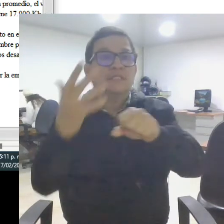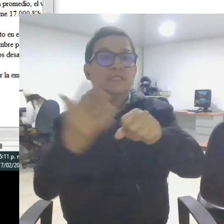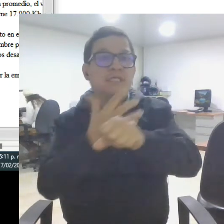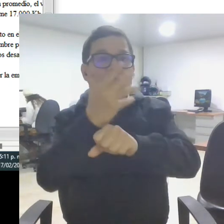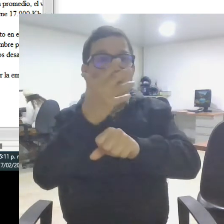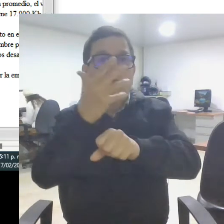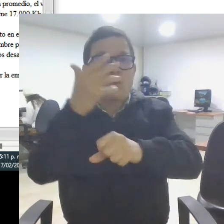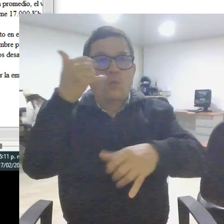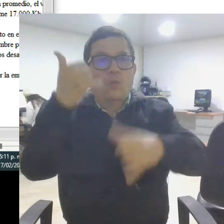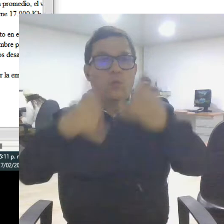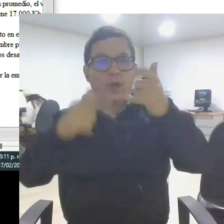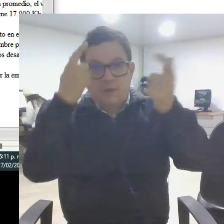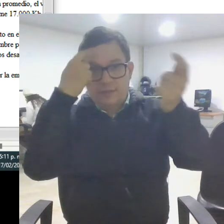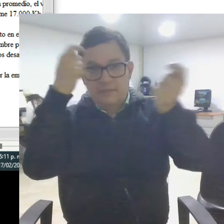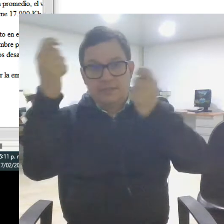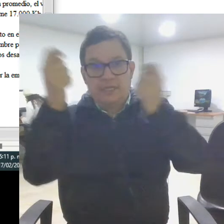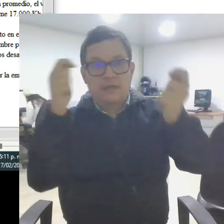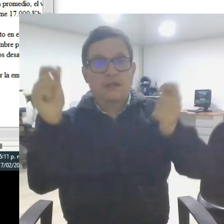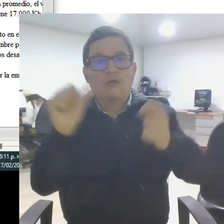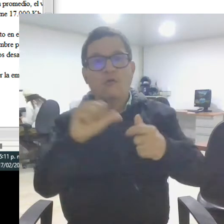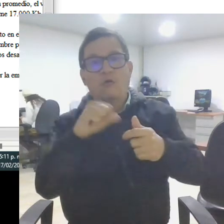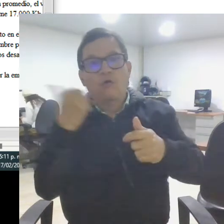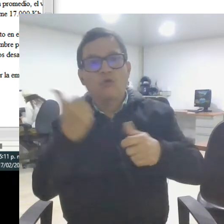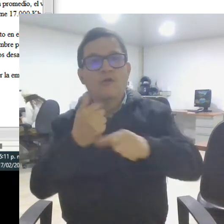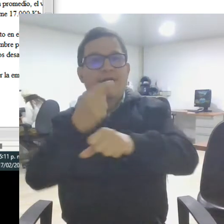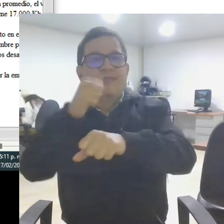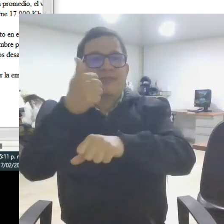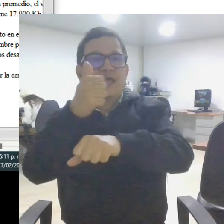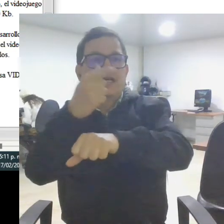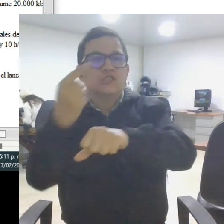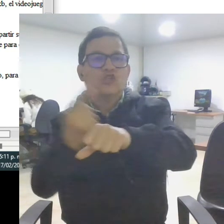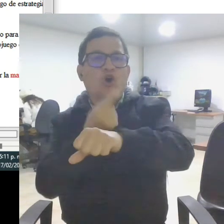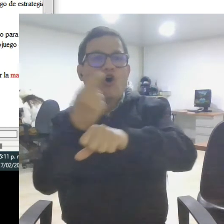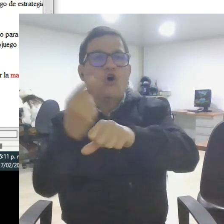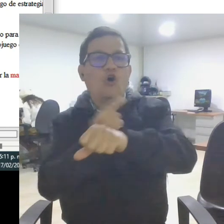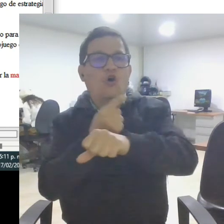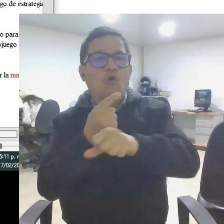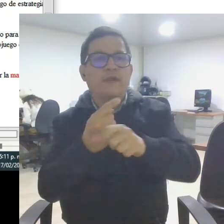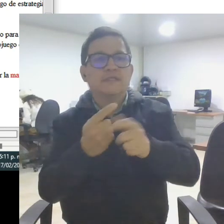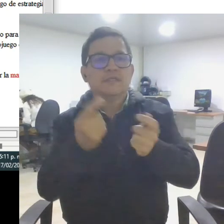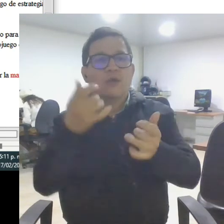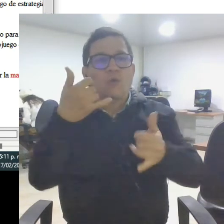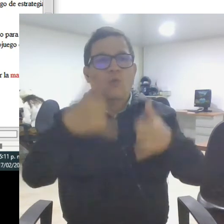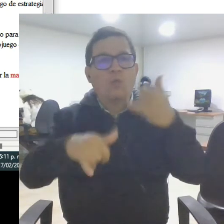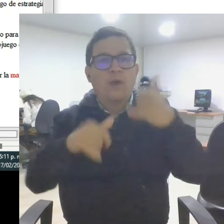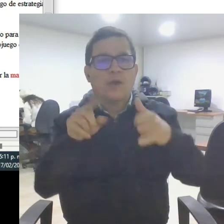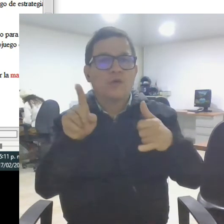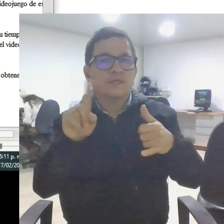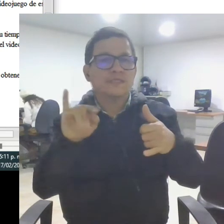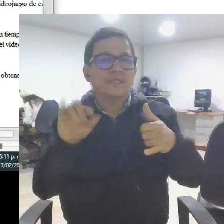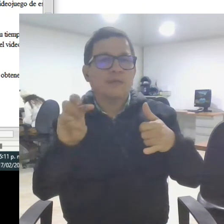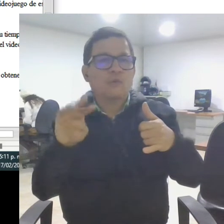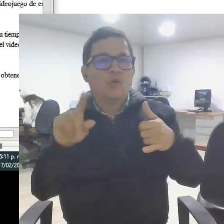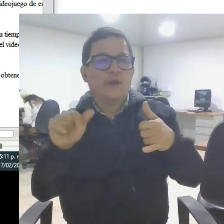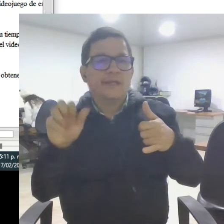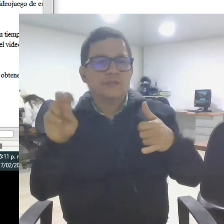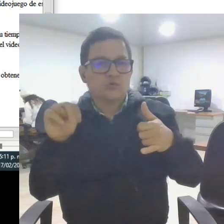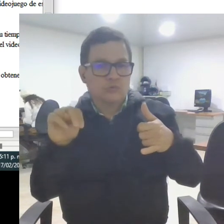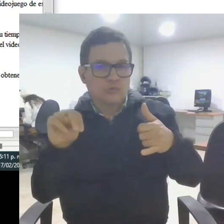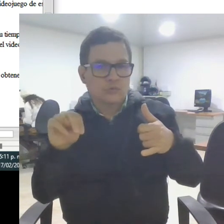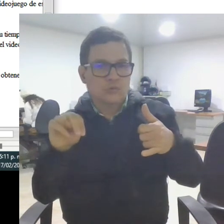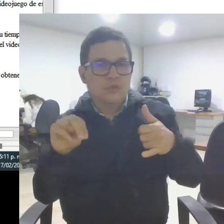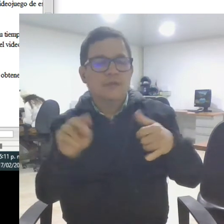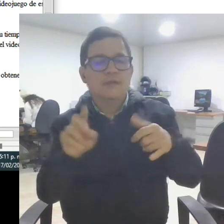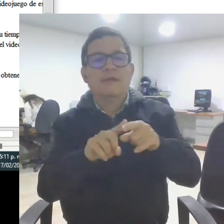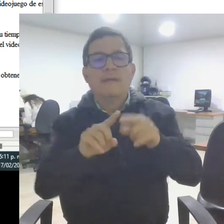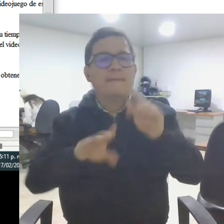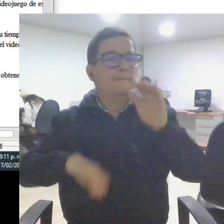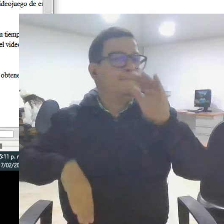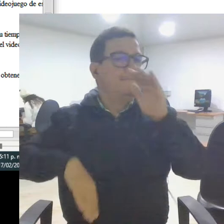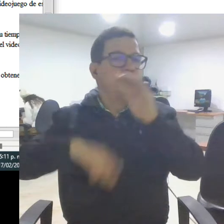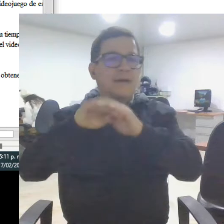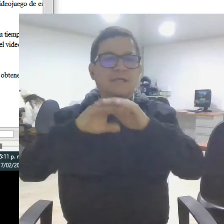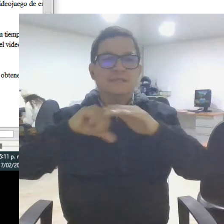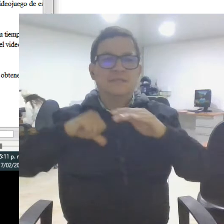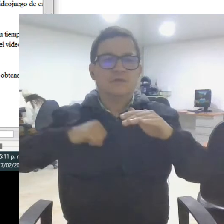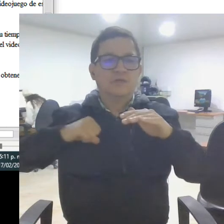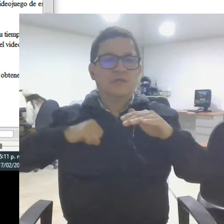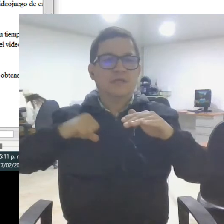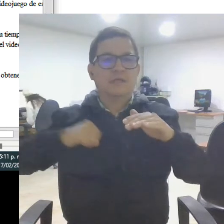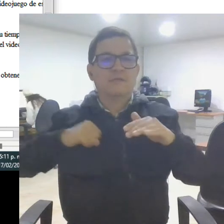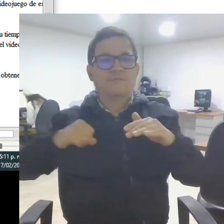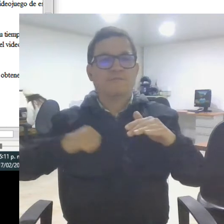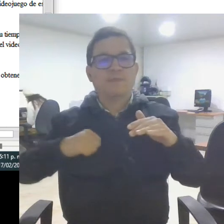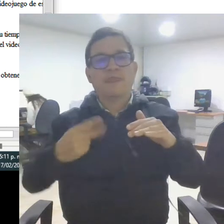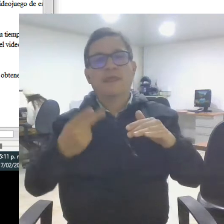videojuego estrategia y 10 horas para el videojuego de simulación. Se dispone máximo